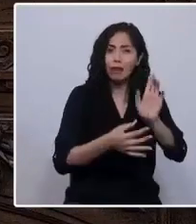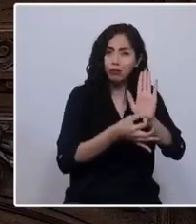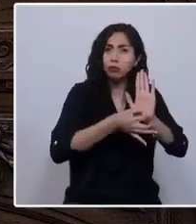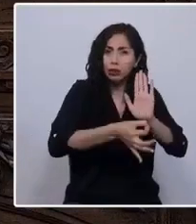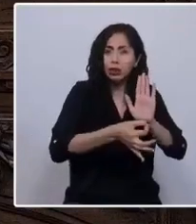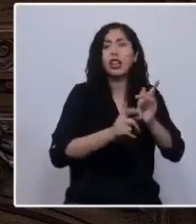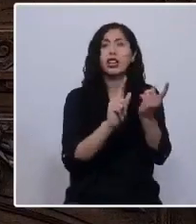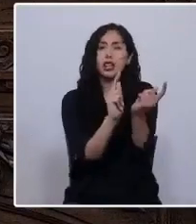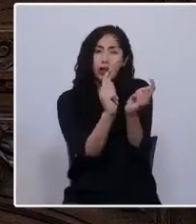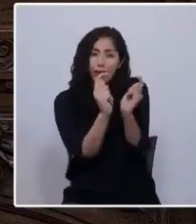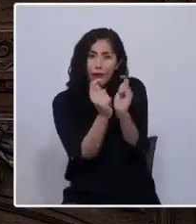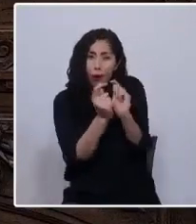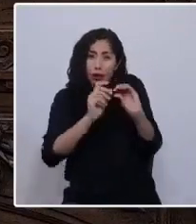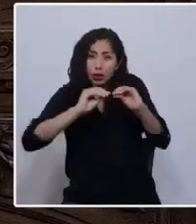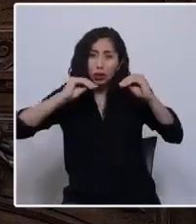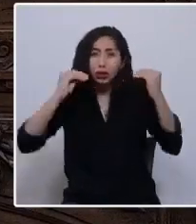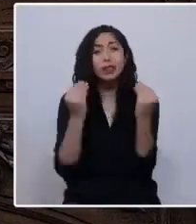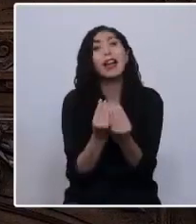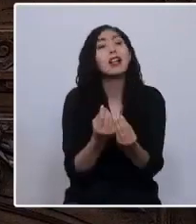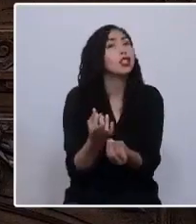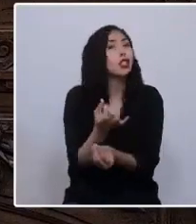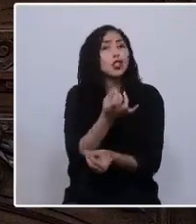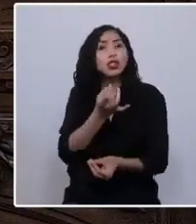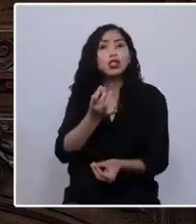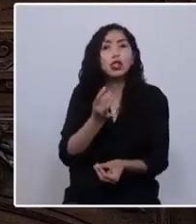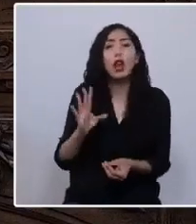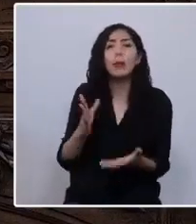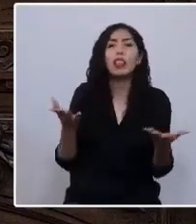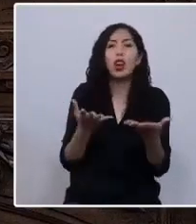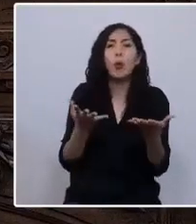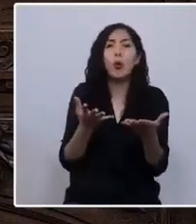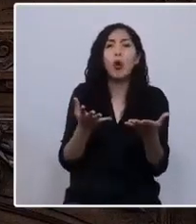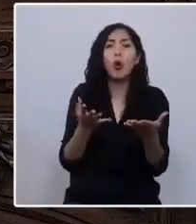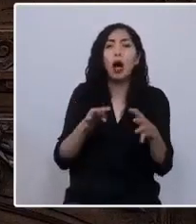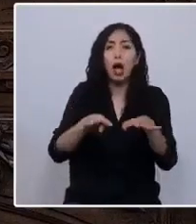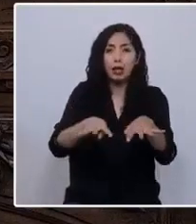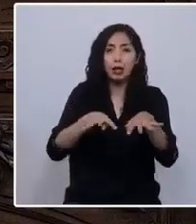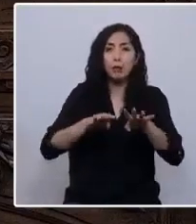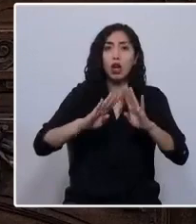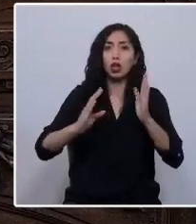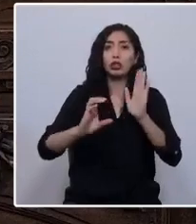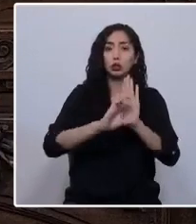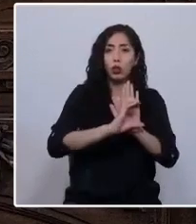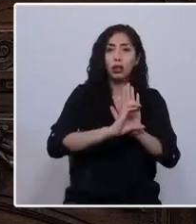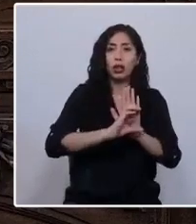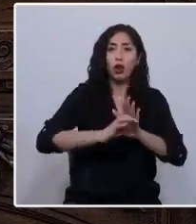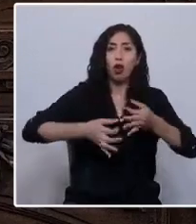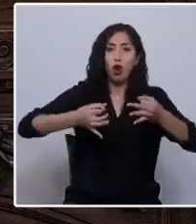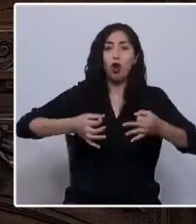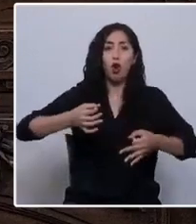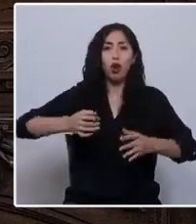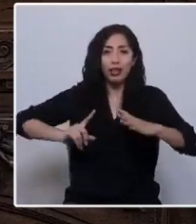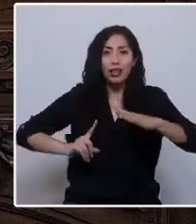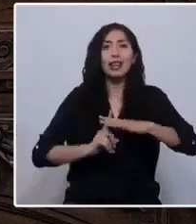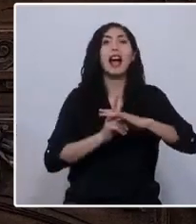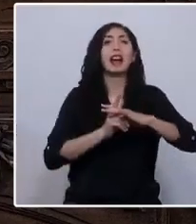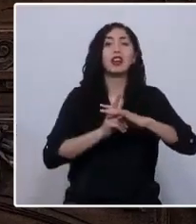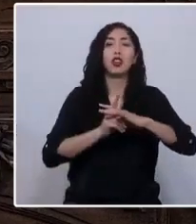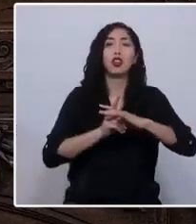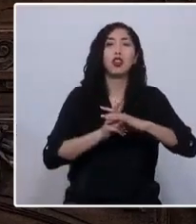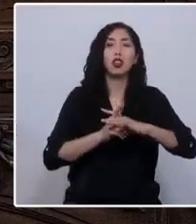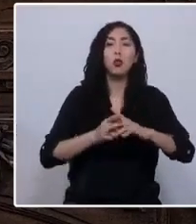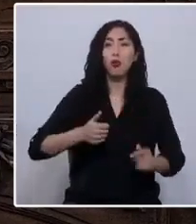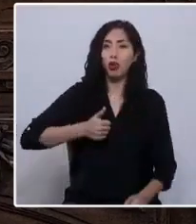reforma solo tenga lugar a través de una asamblea constituyente originaria plenipotenciaria y activada por la